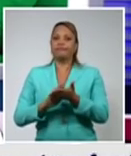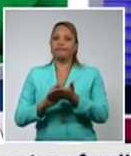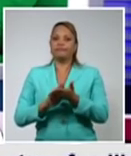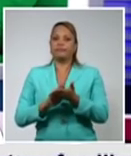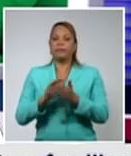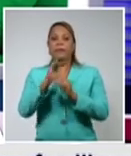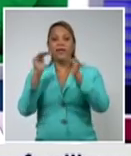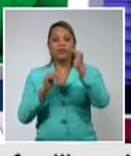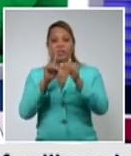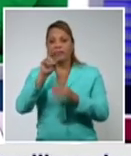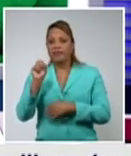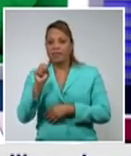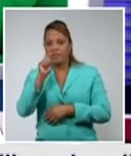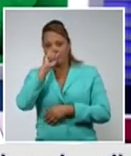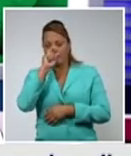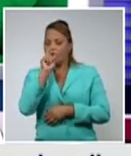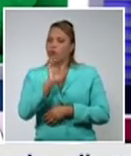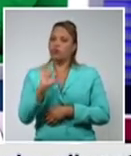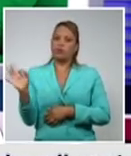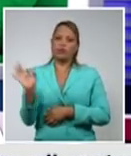edad. Pero